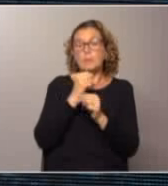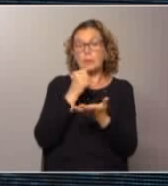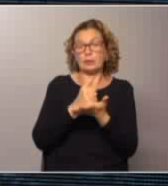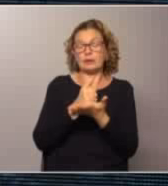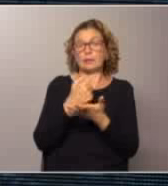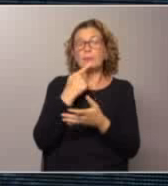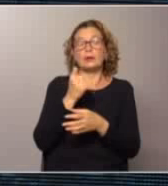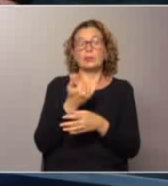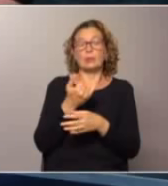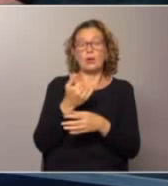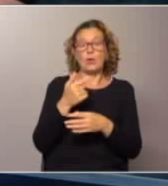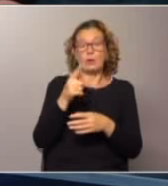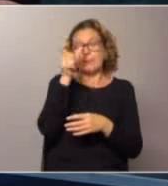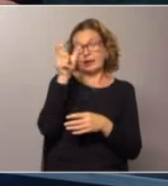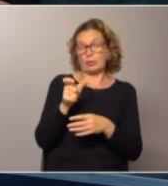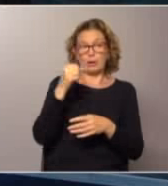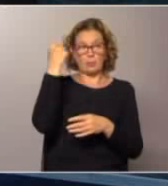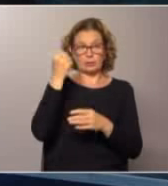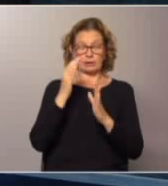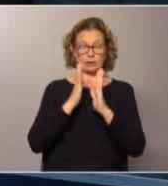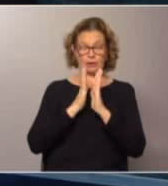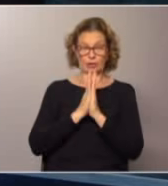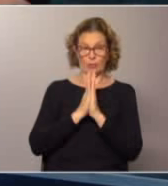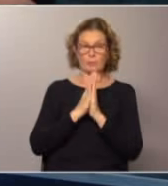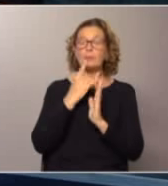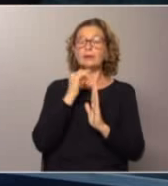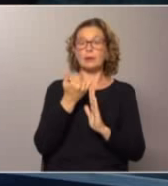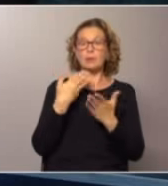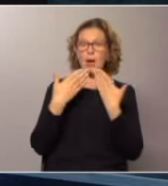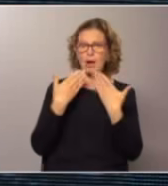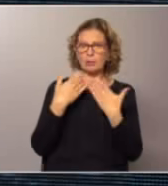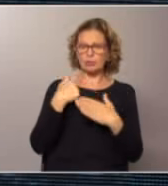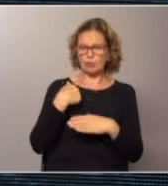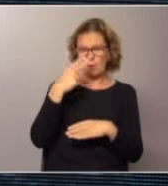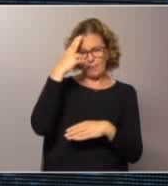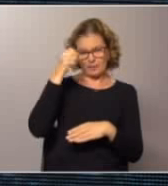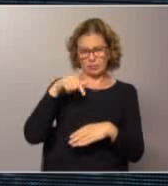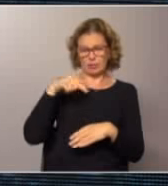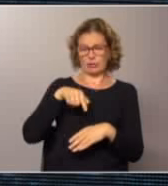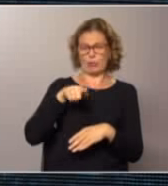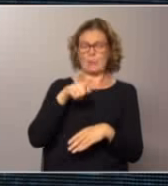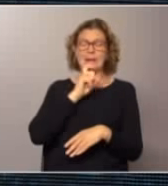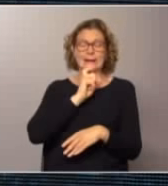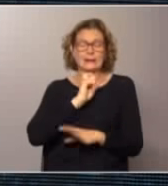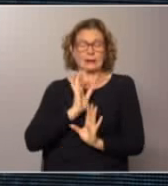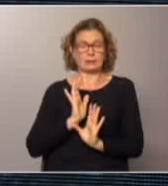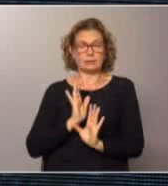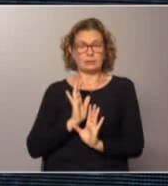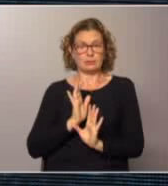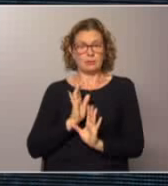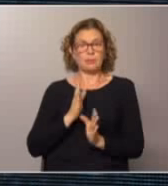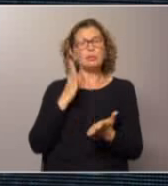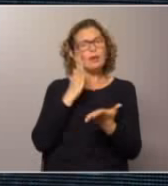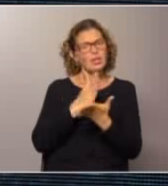religioso habla de determinadas cosas yo puedo tener una opinión sobre que esas mentiras pero pero pero tenemos